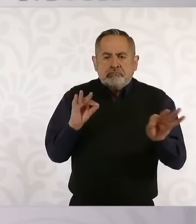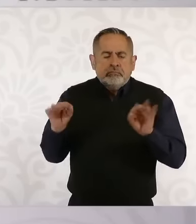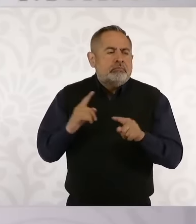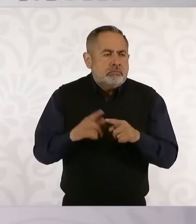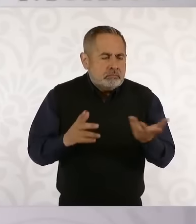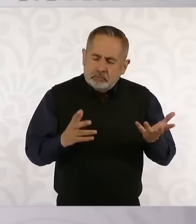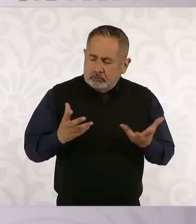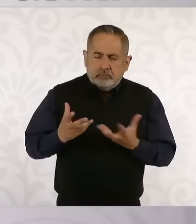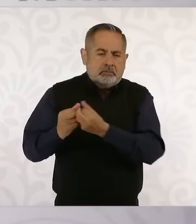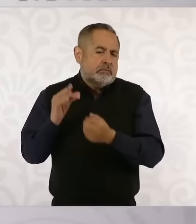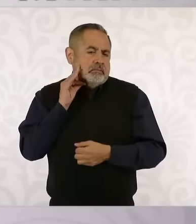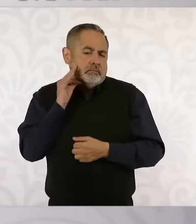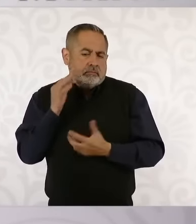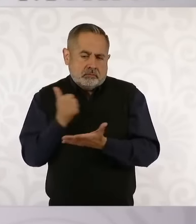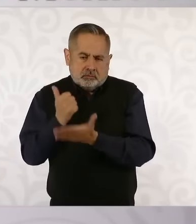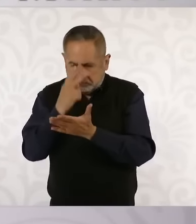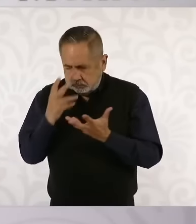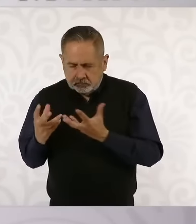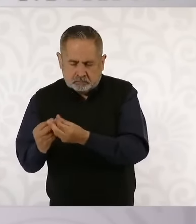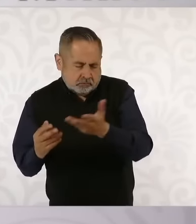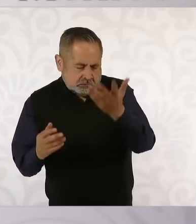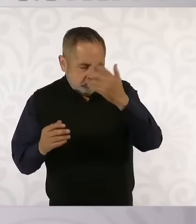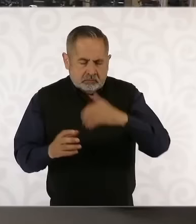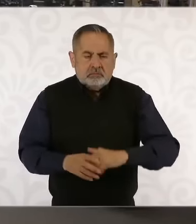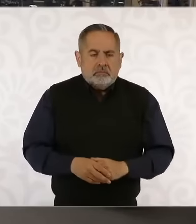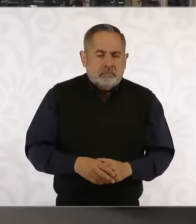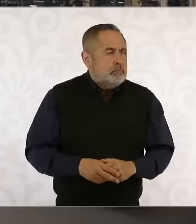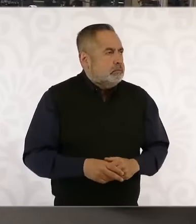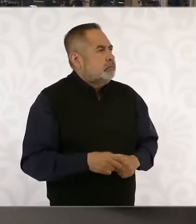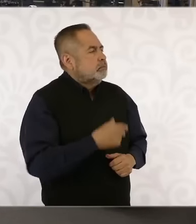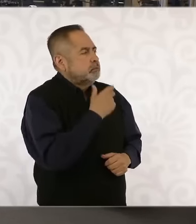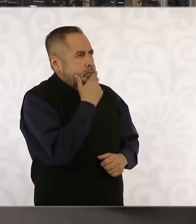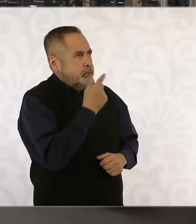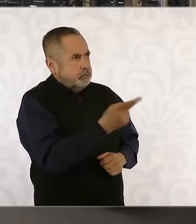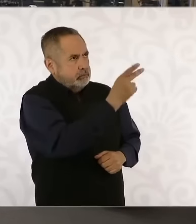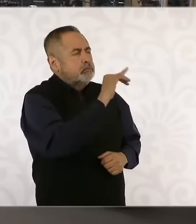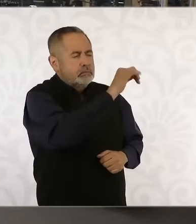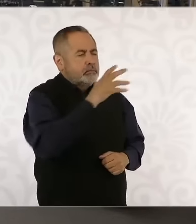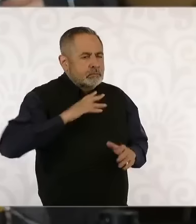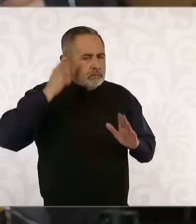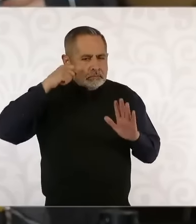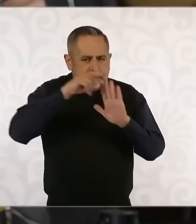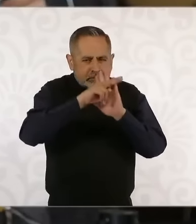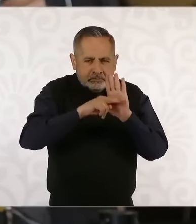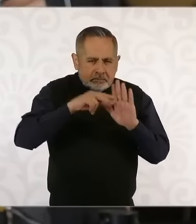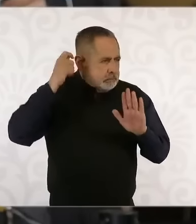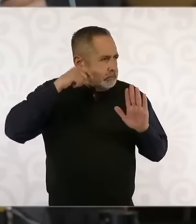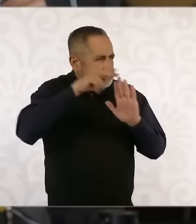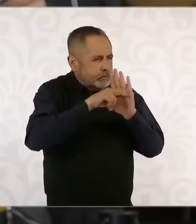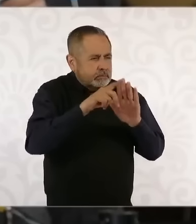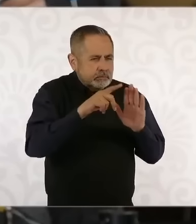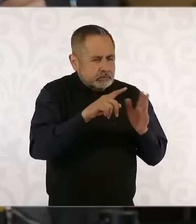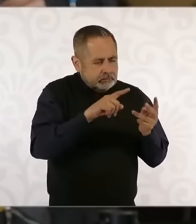de la Ciudad para que haya toda la información. Perdón. Uno de los videos, Presidenta, para reforzar esta parte, y voy